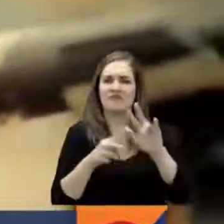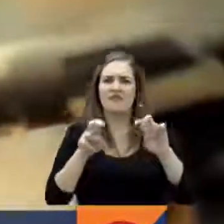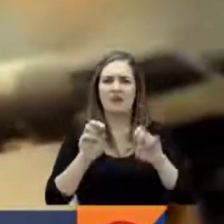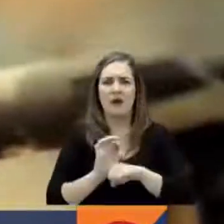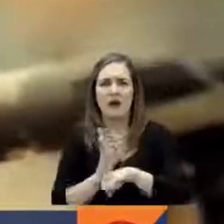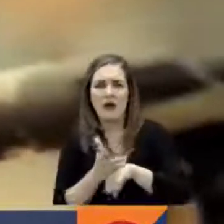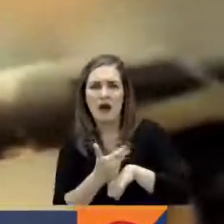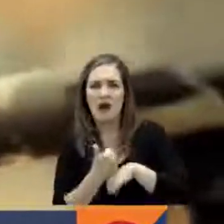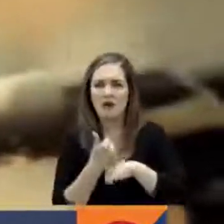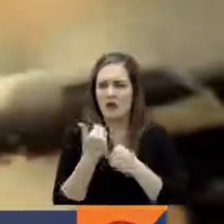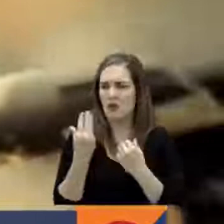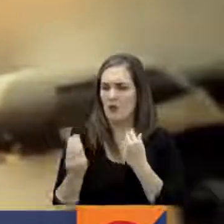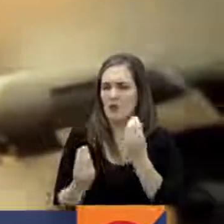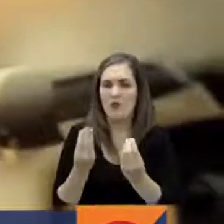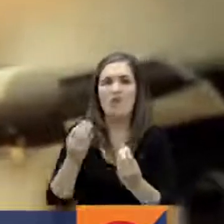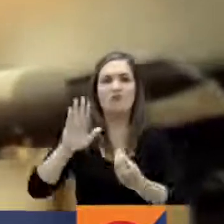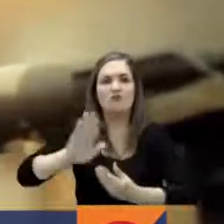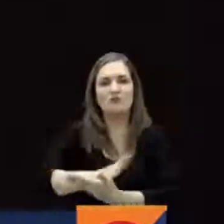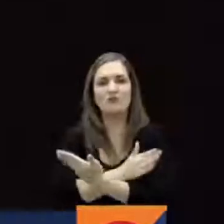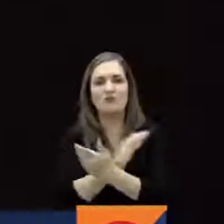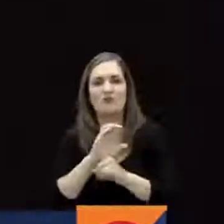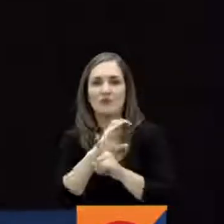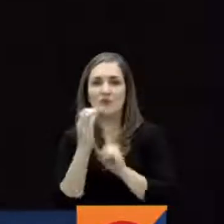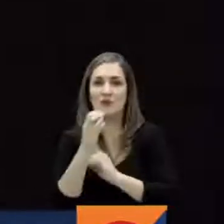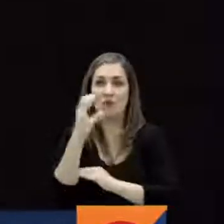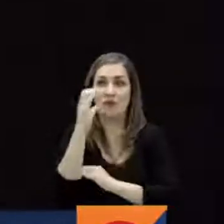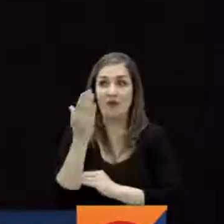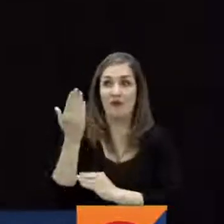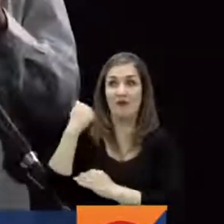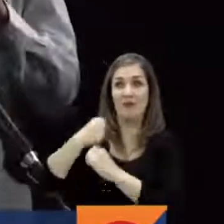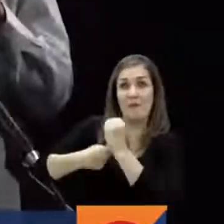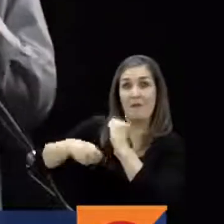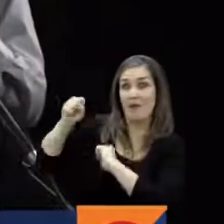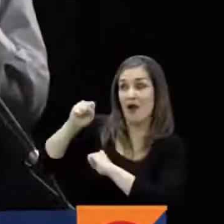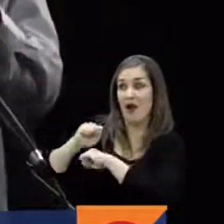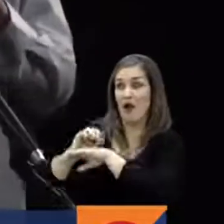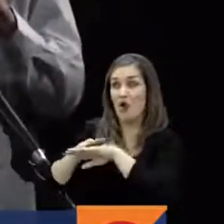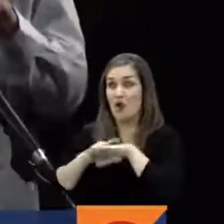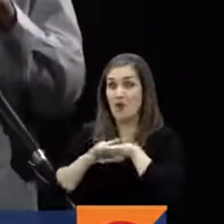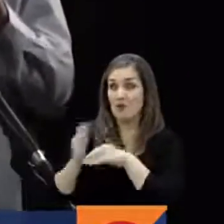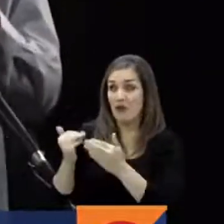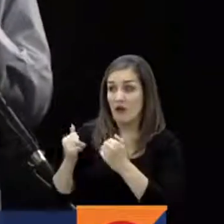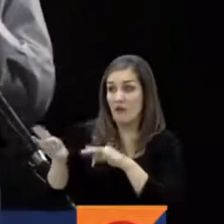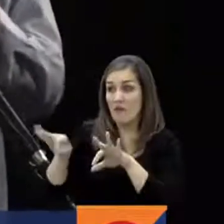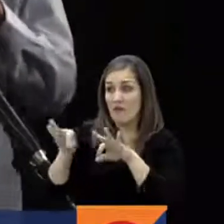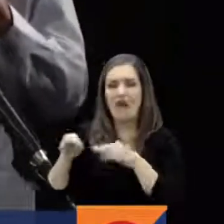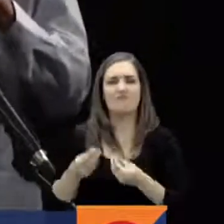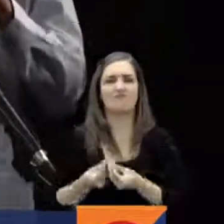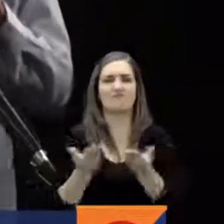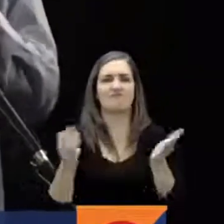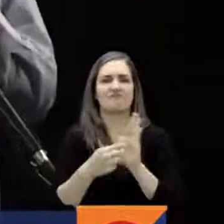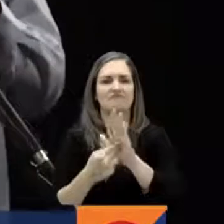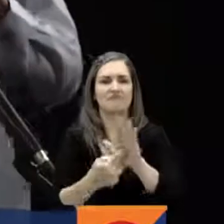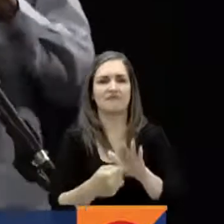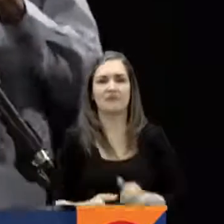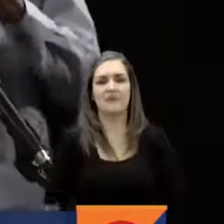y agrupaciones de folclore colombiano que fueron ganadores de la convocatoria Reactivadores.